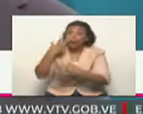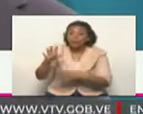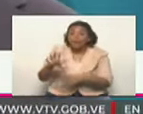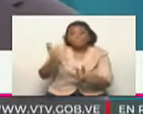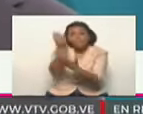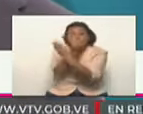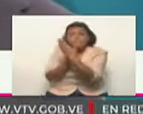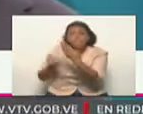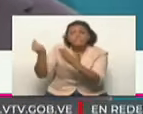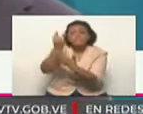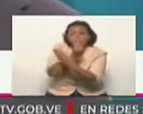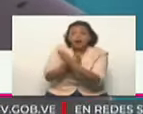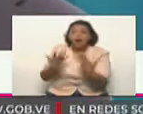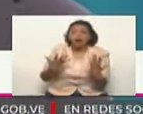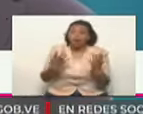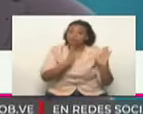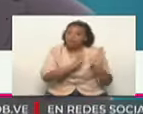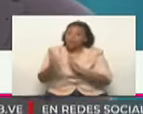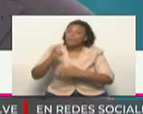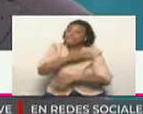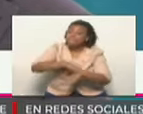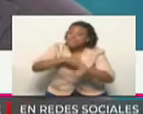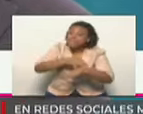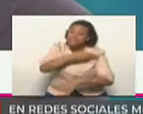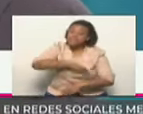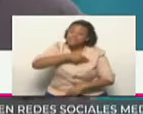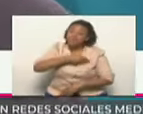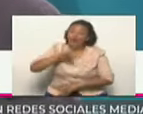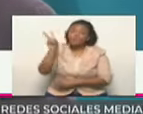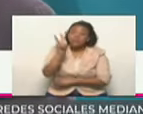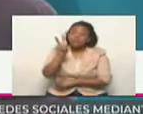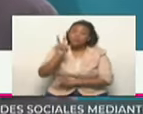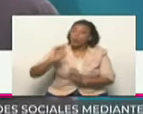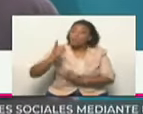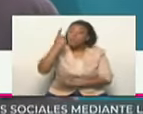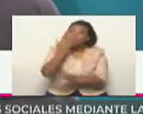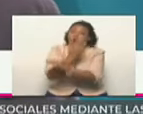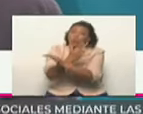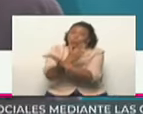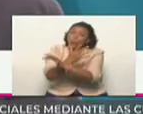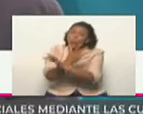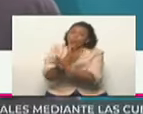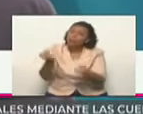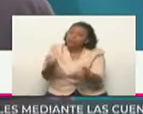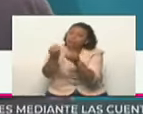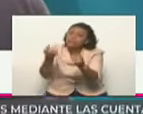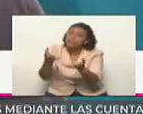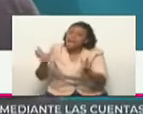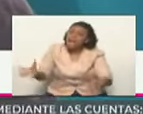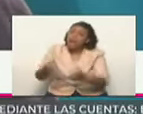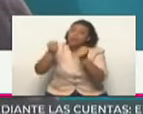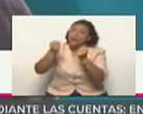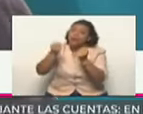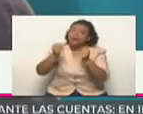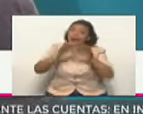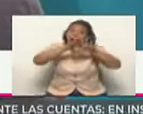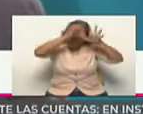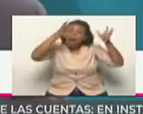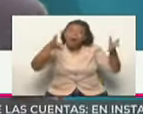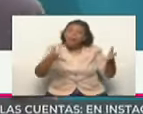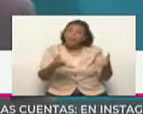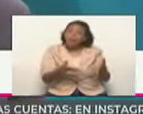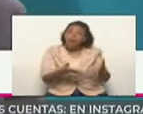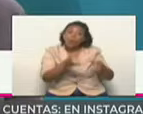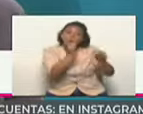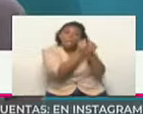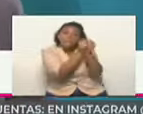podríamos impulsar uno en el marco de la gran misión Viva Venezuela, mi patria querida, un primer videojuego que sea Rescata a la Abuela Cueca. Y entonces a los